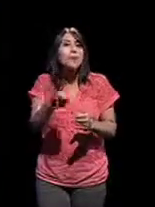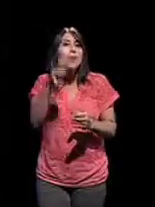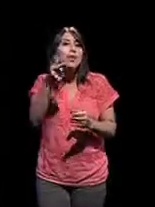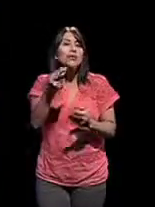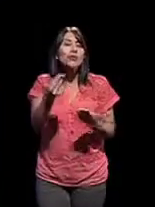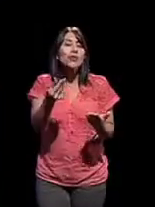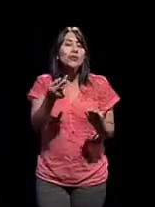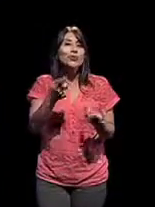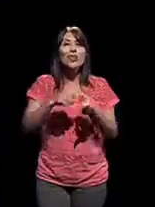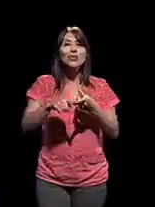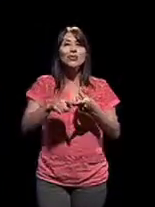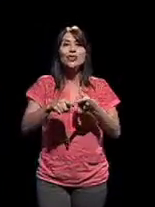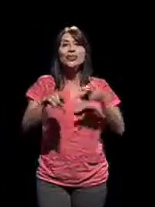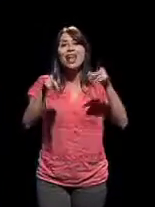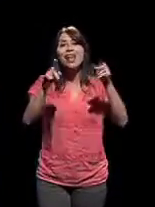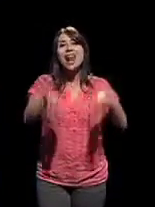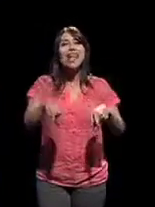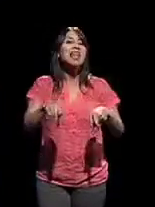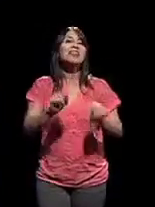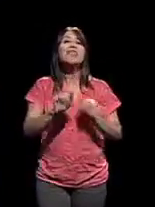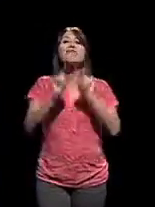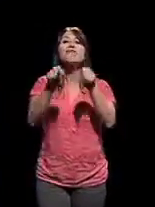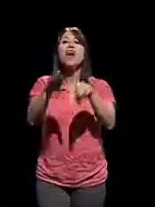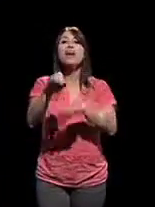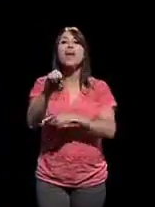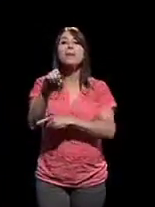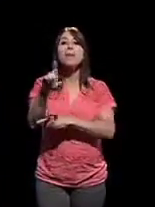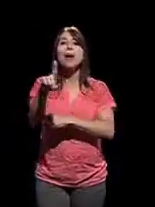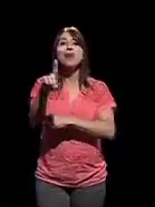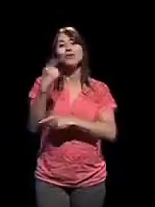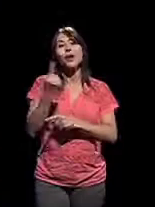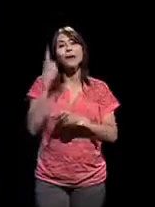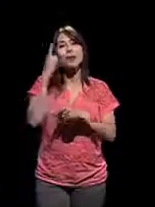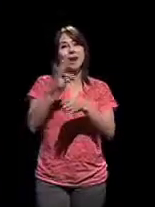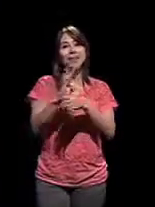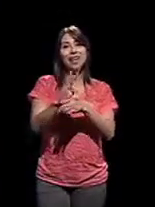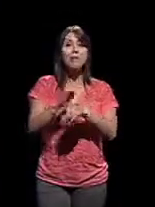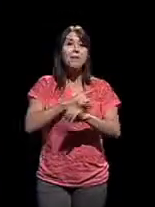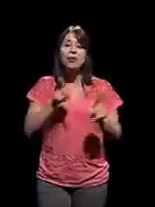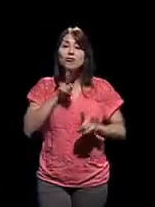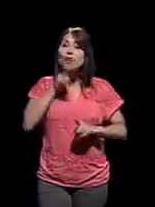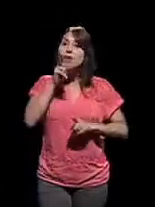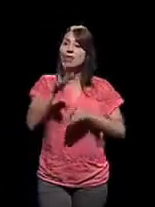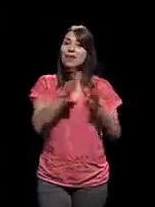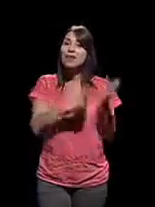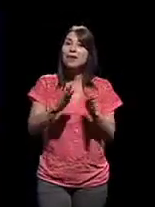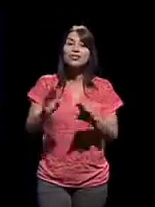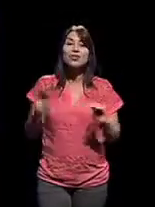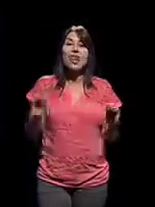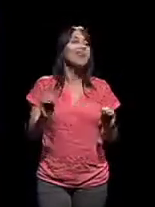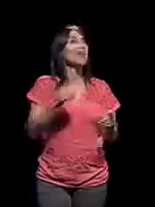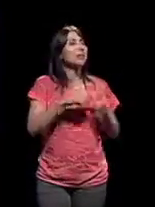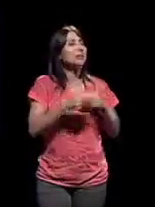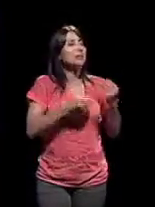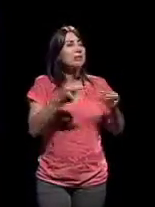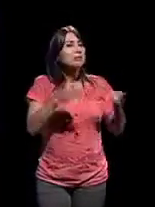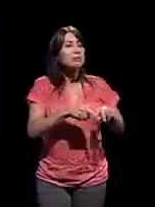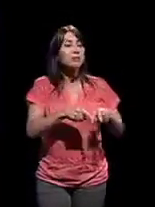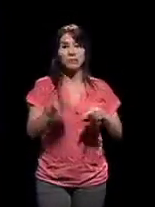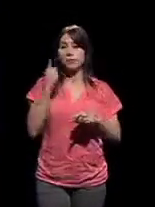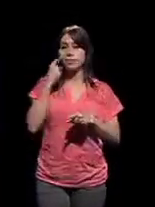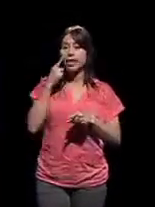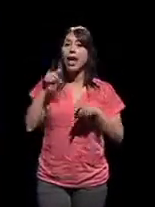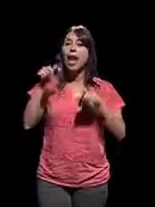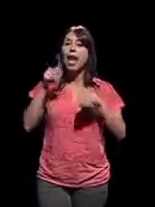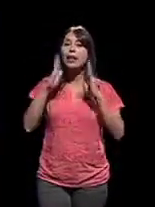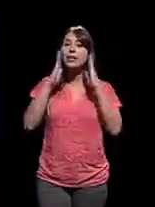recursos del MEP, que hacen que la gente no pase más bien de ir ahí como un tema de terapia y no como un tema realmente de preparación para el empleo. Entonces, que no sea una uno, cuestión de